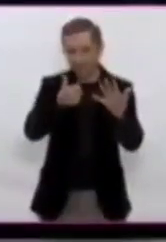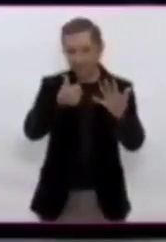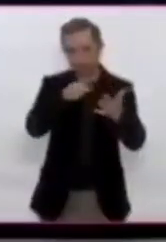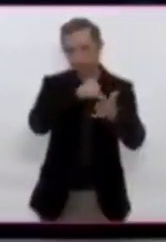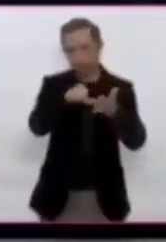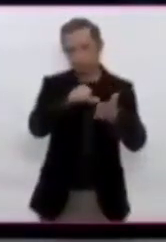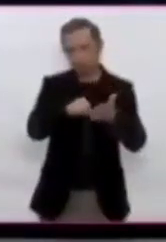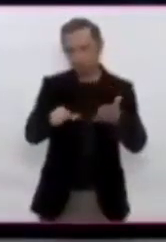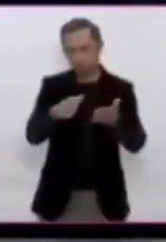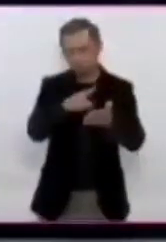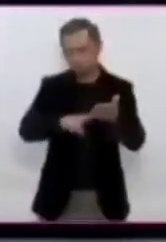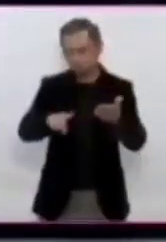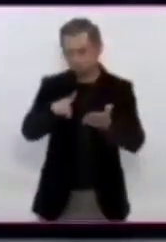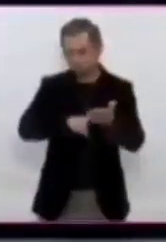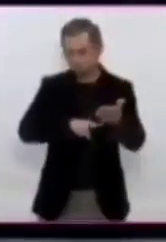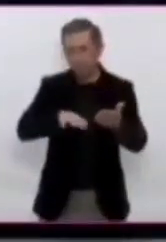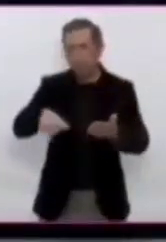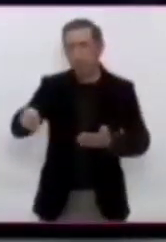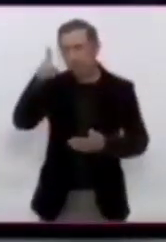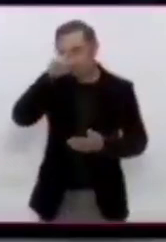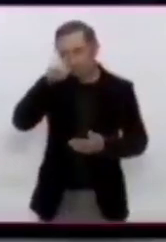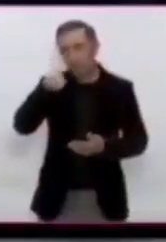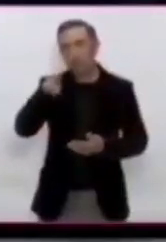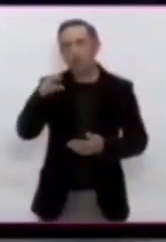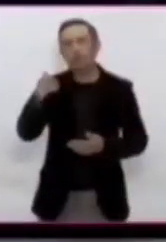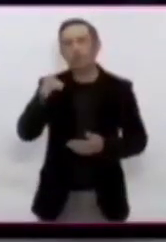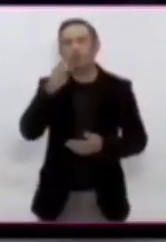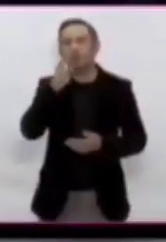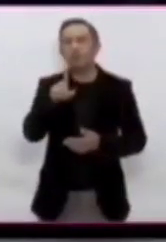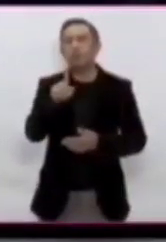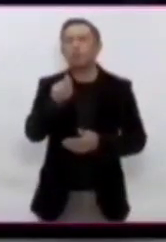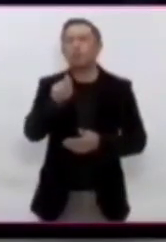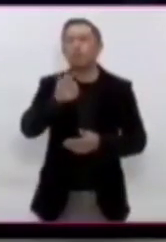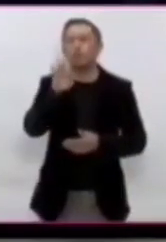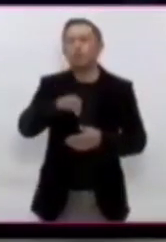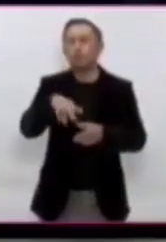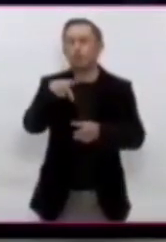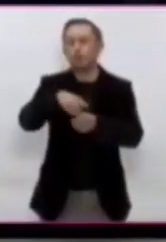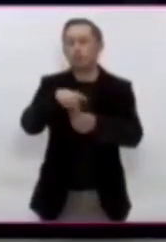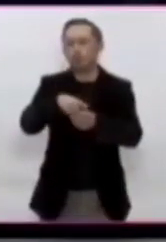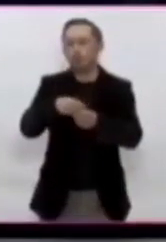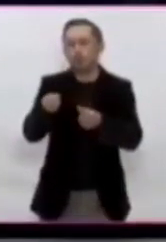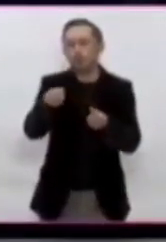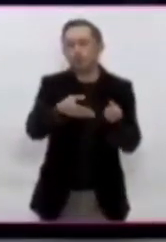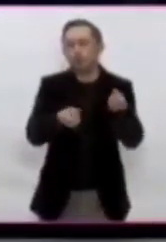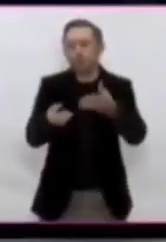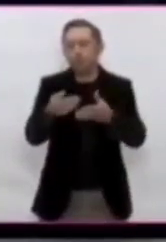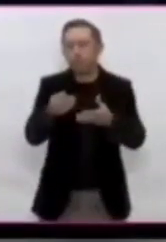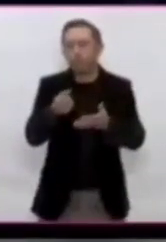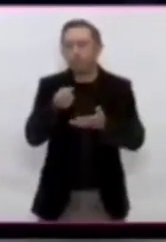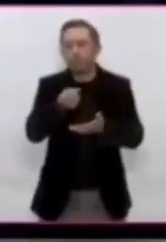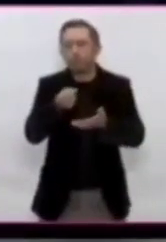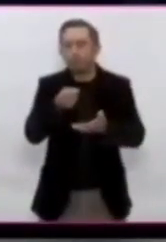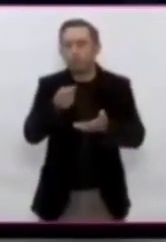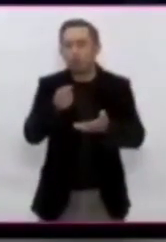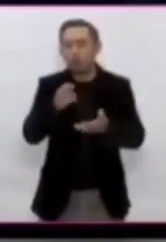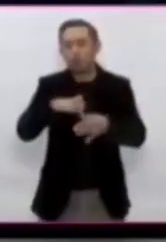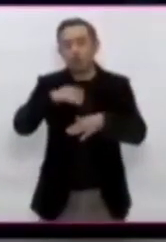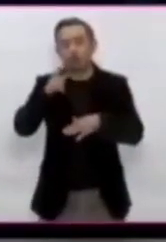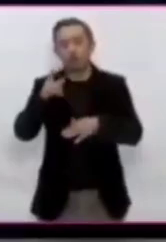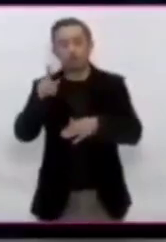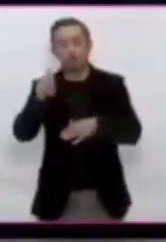consejero Murayama, por concepto de dádivas, más del 20%, hablamos de otras dos asambleas. Yo voy a insistir por